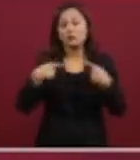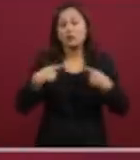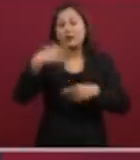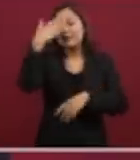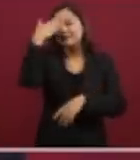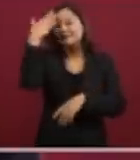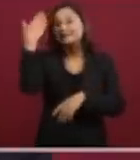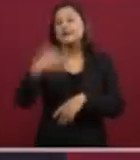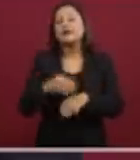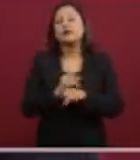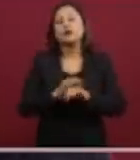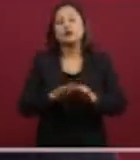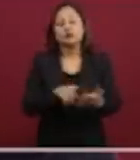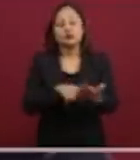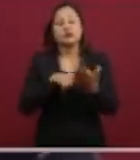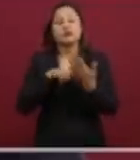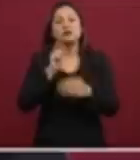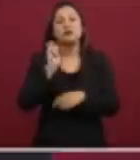todos,